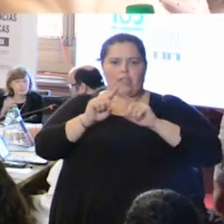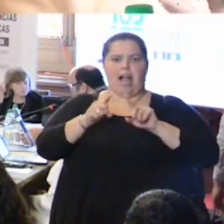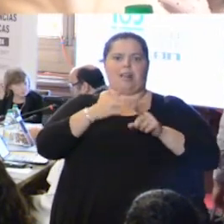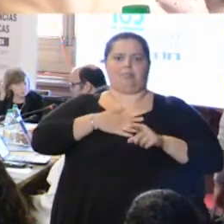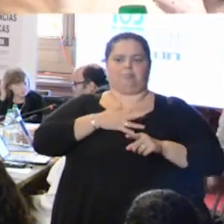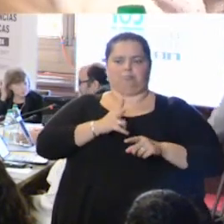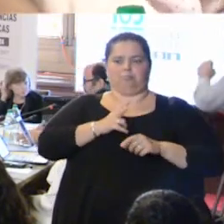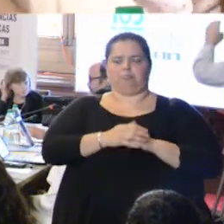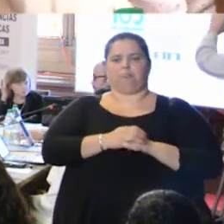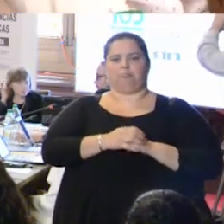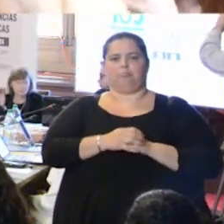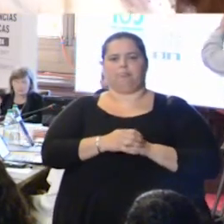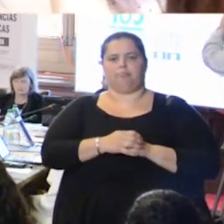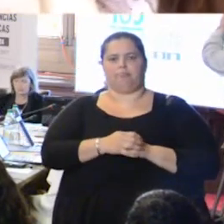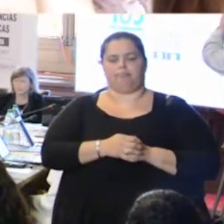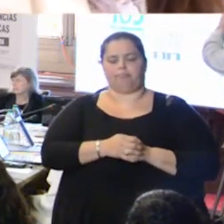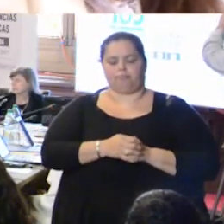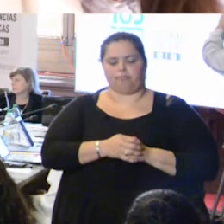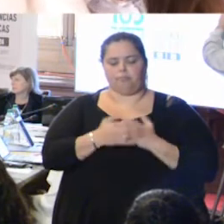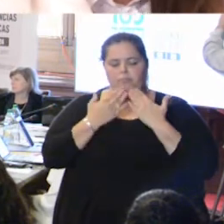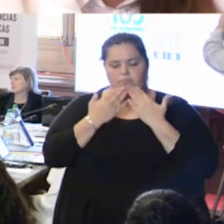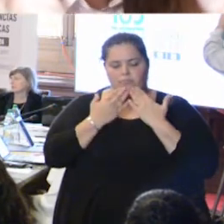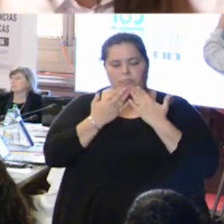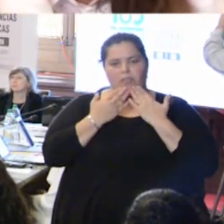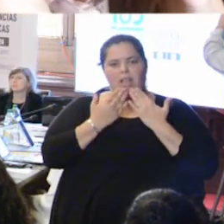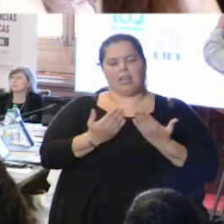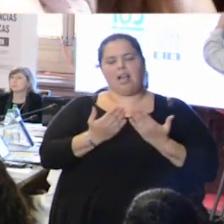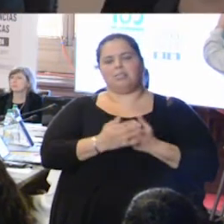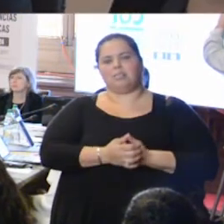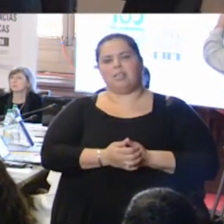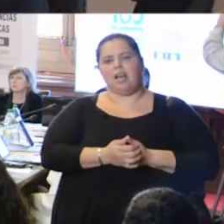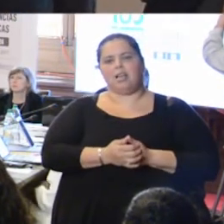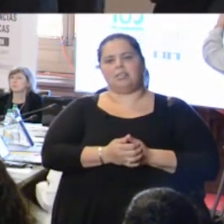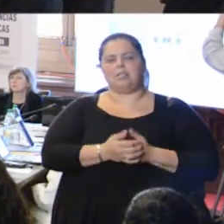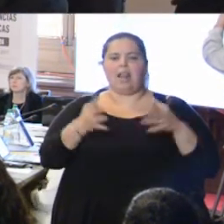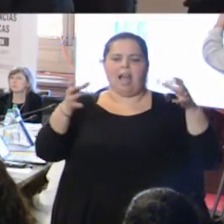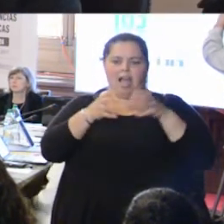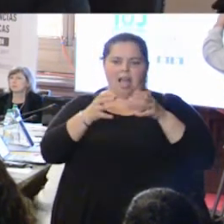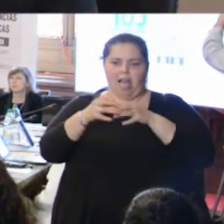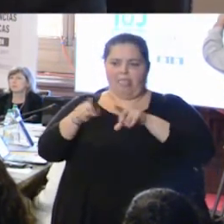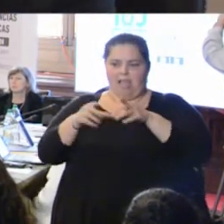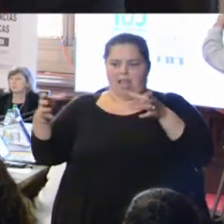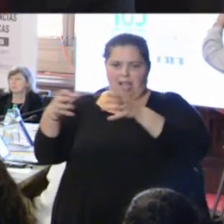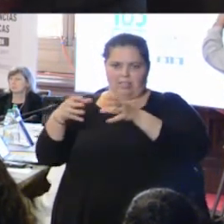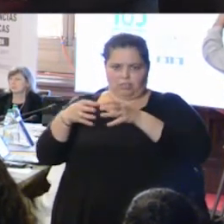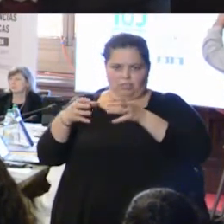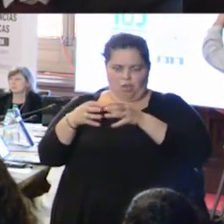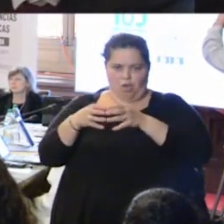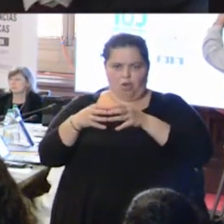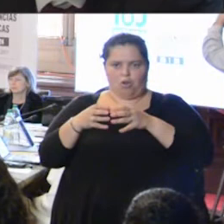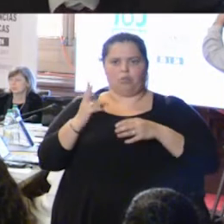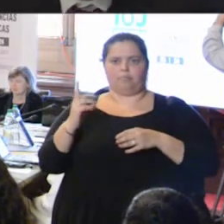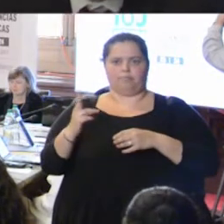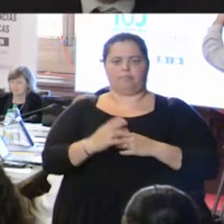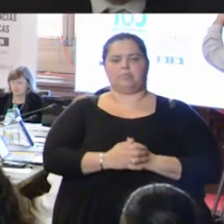Comisión Interamericana. Gracias también a la delegación, al licenciado Salvador Sánchez, a